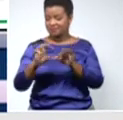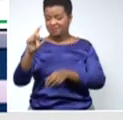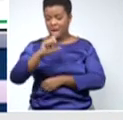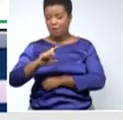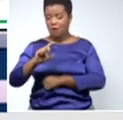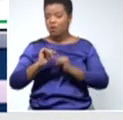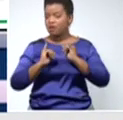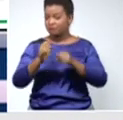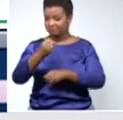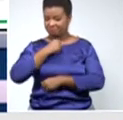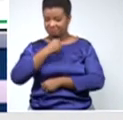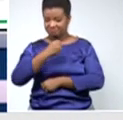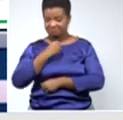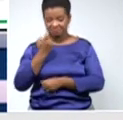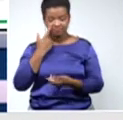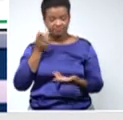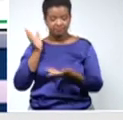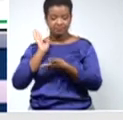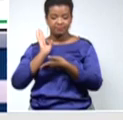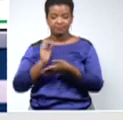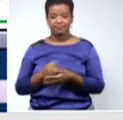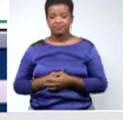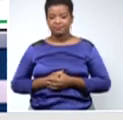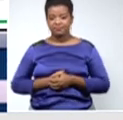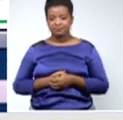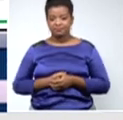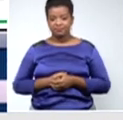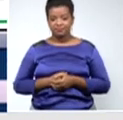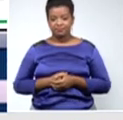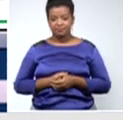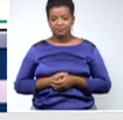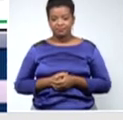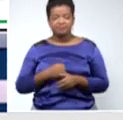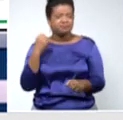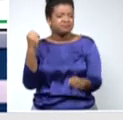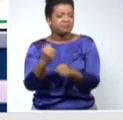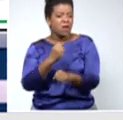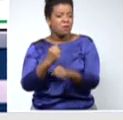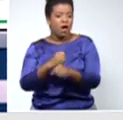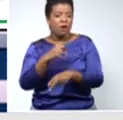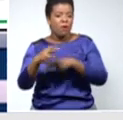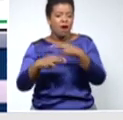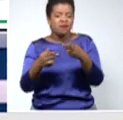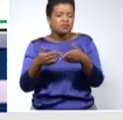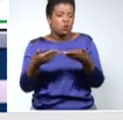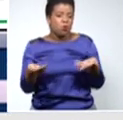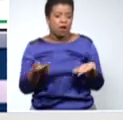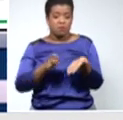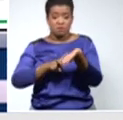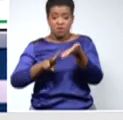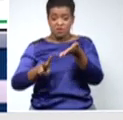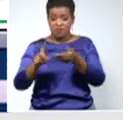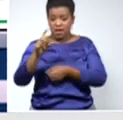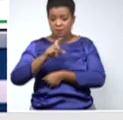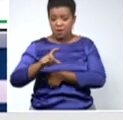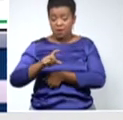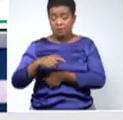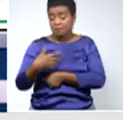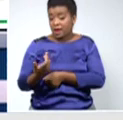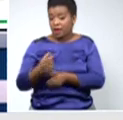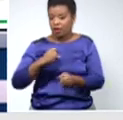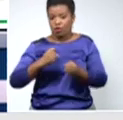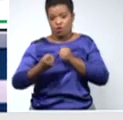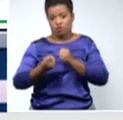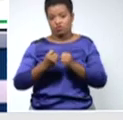López Almaguer. Vamos a ver cuál es la situación y cómo se trabaja en esa provincia para tratar de frenar el contagio de